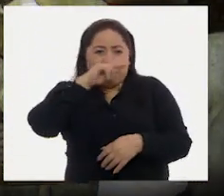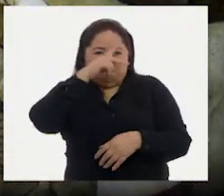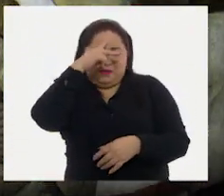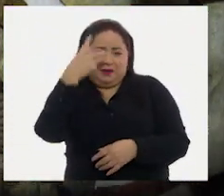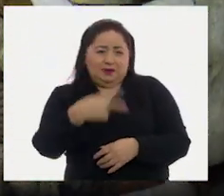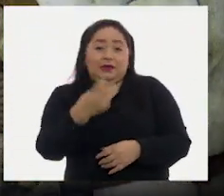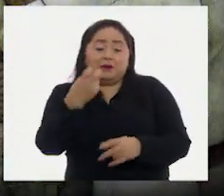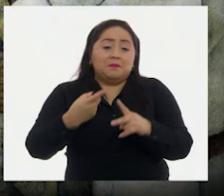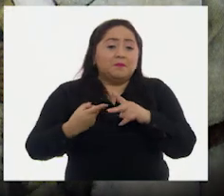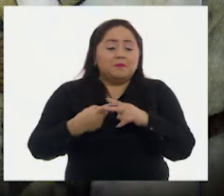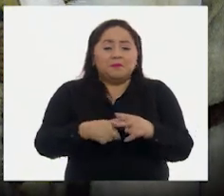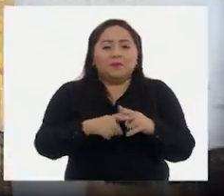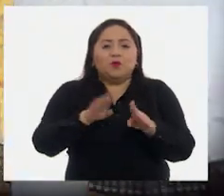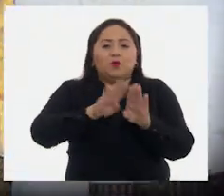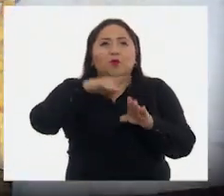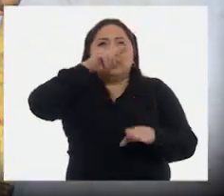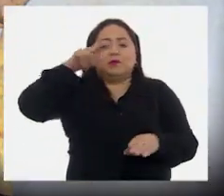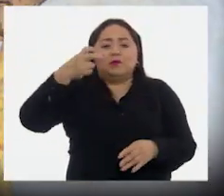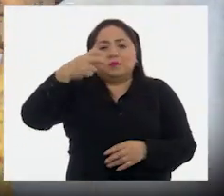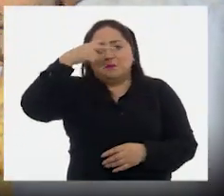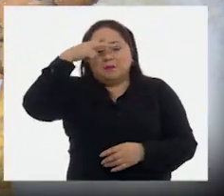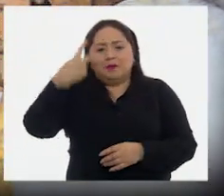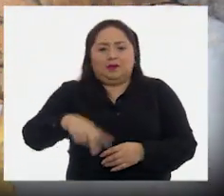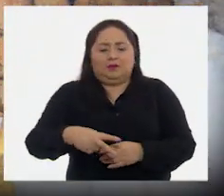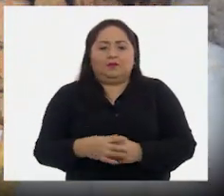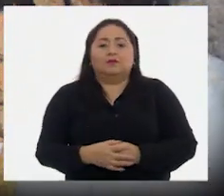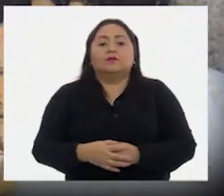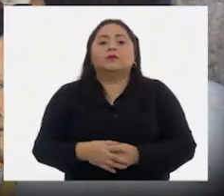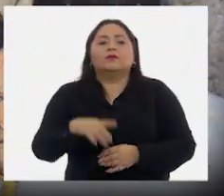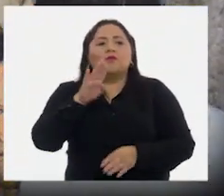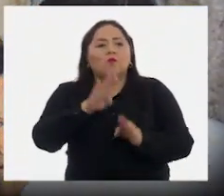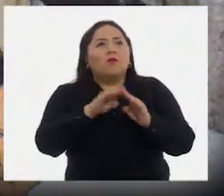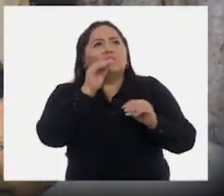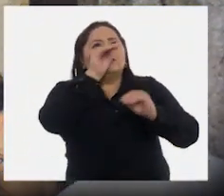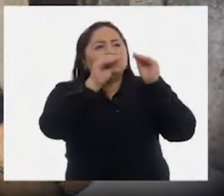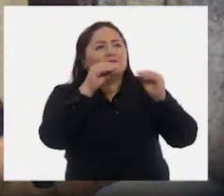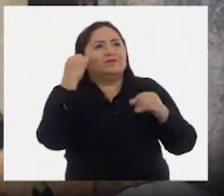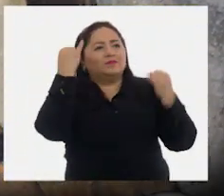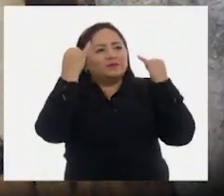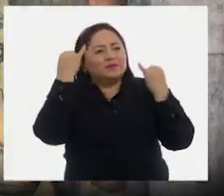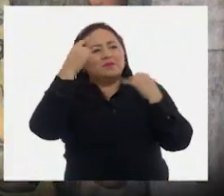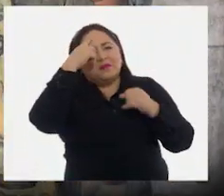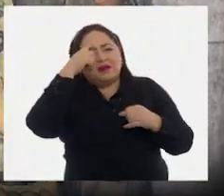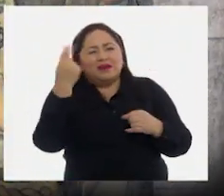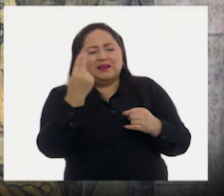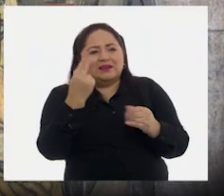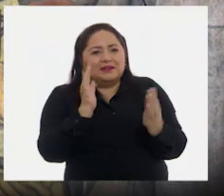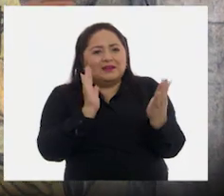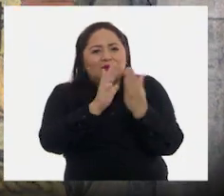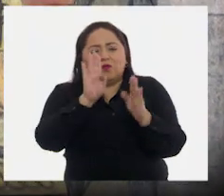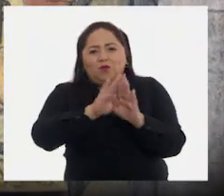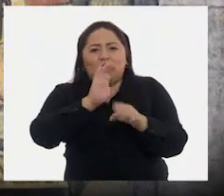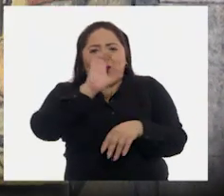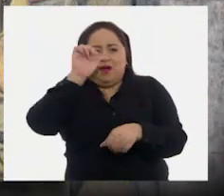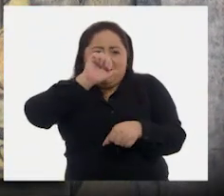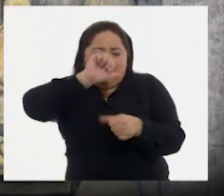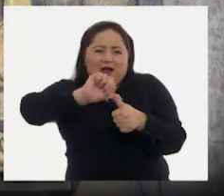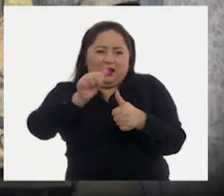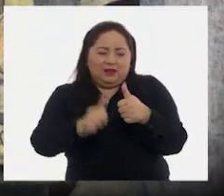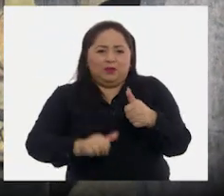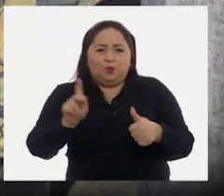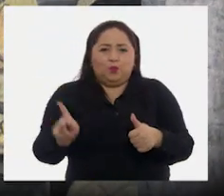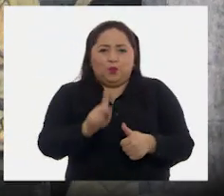Fue el comienzo del muralismo mexicano, manifestación pictórica que buscaba acercar el arte al pueblo y